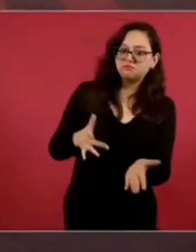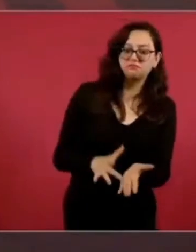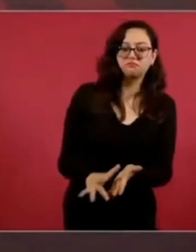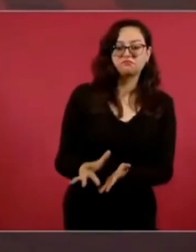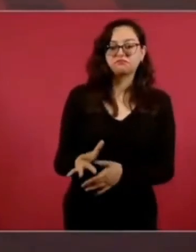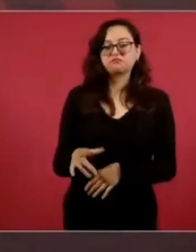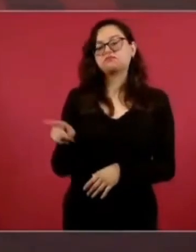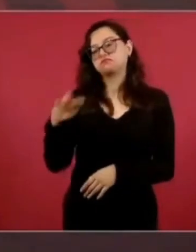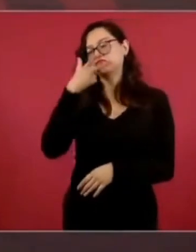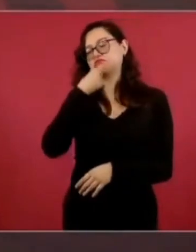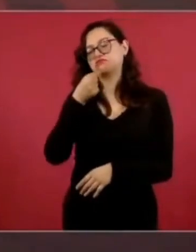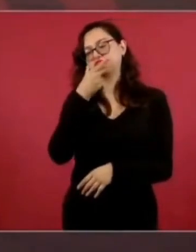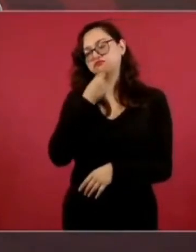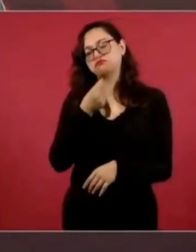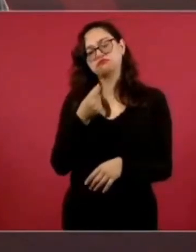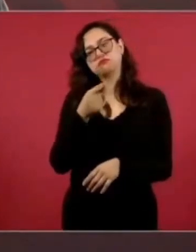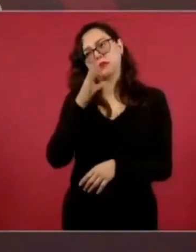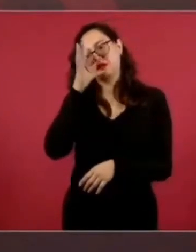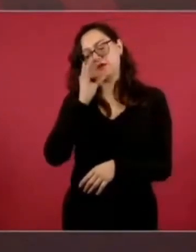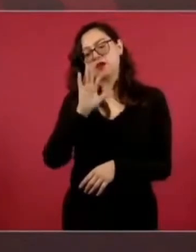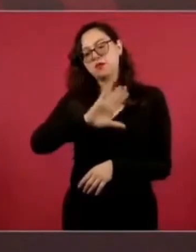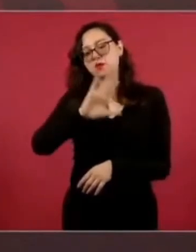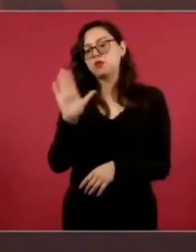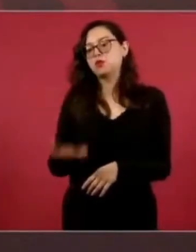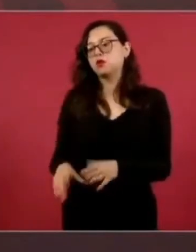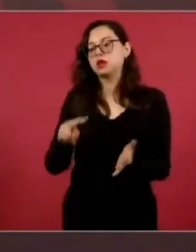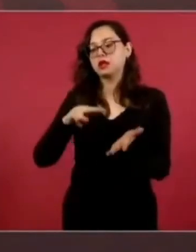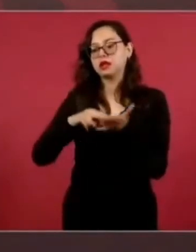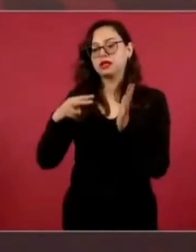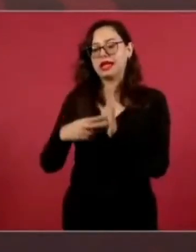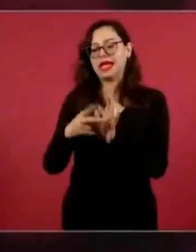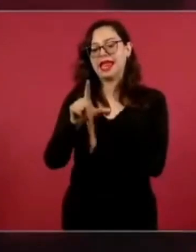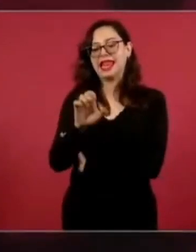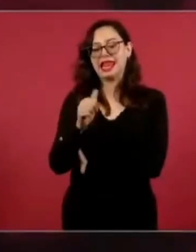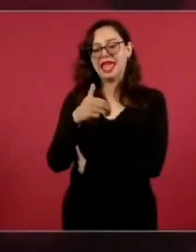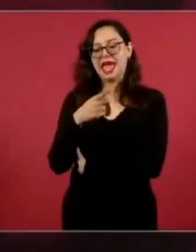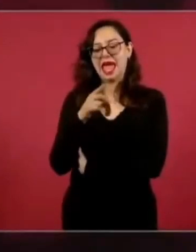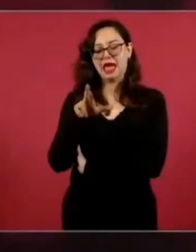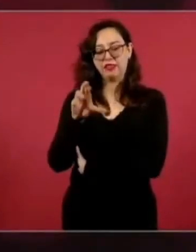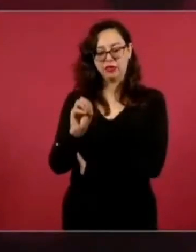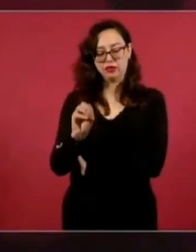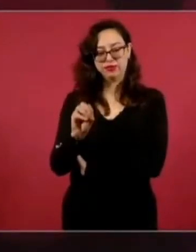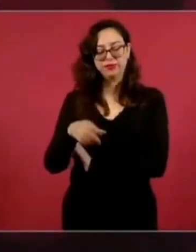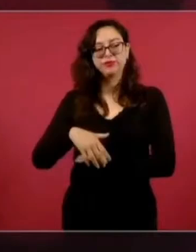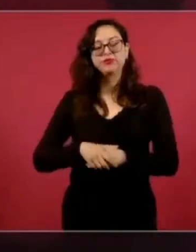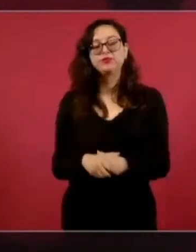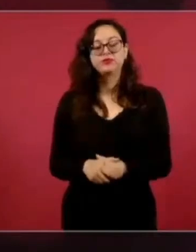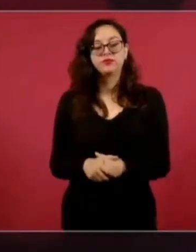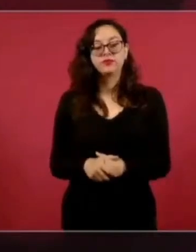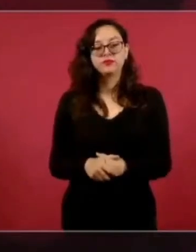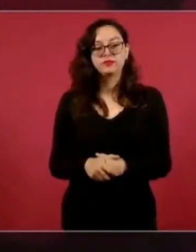ya fallecido, el ingeniero Leandro Rovirosa Guade, que había